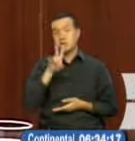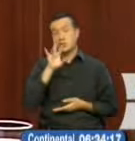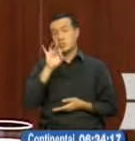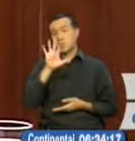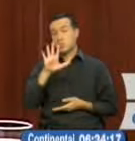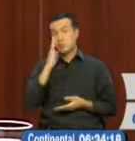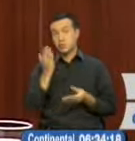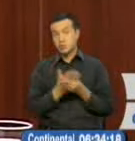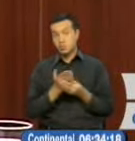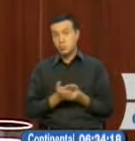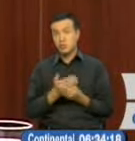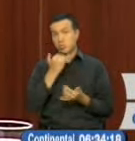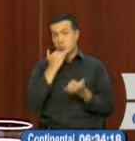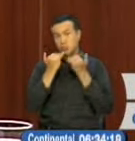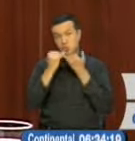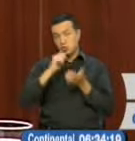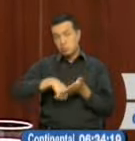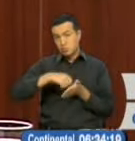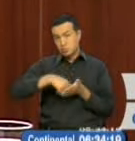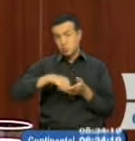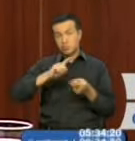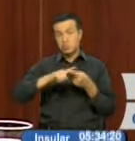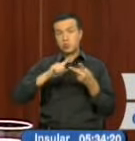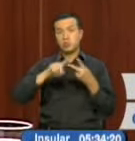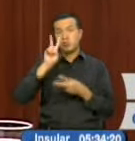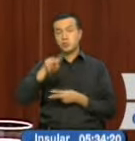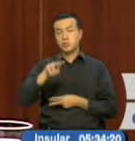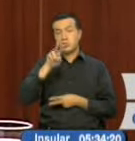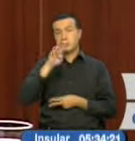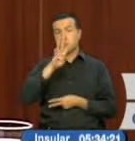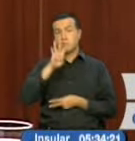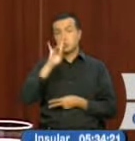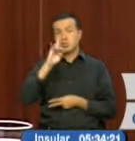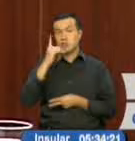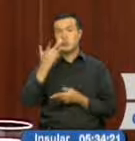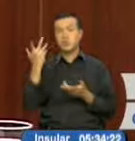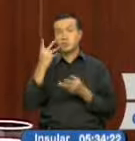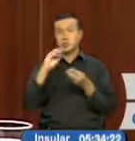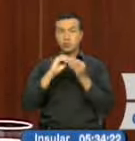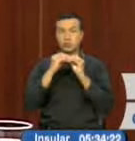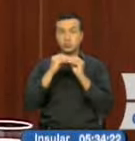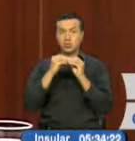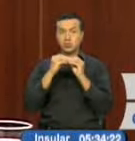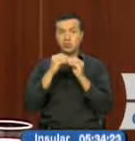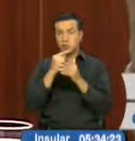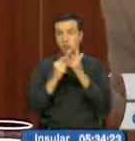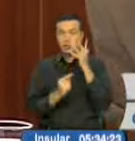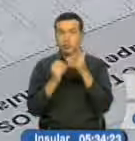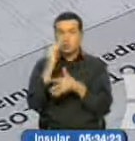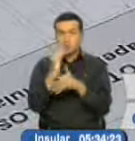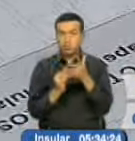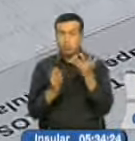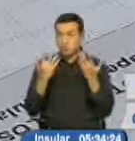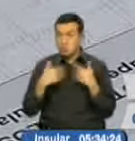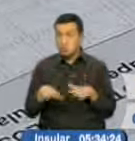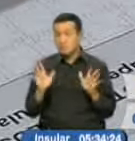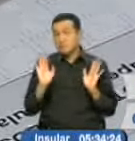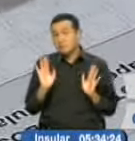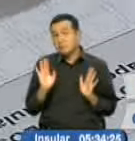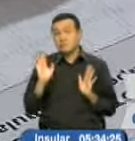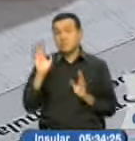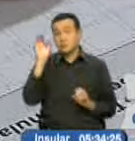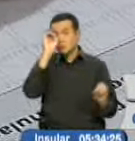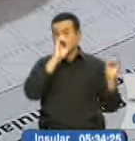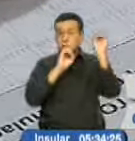1.795 actas con anomalías de firmas y 2.448 actas con diferencias numéricas. La suma no es todo. Las misiones de